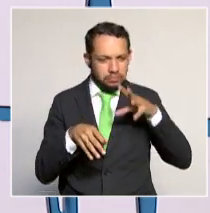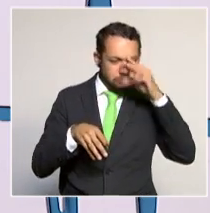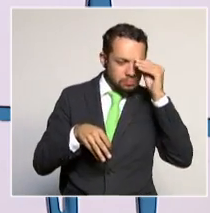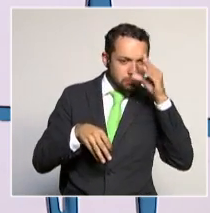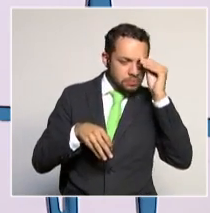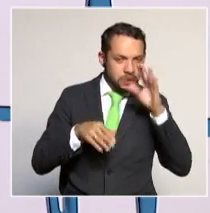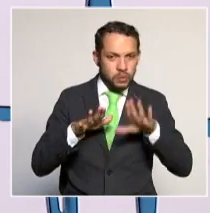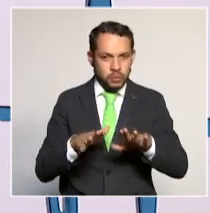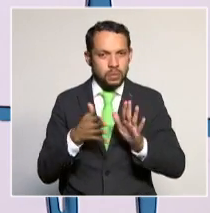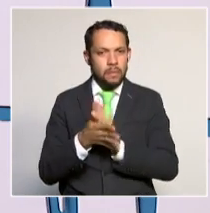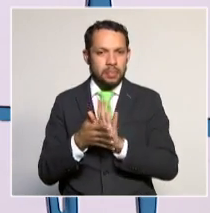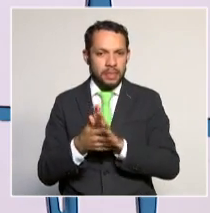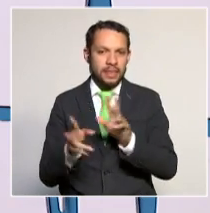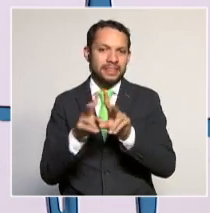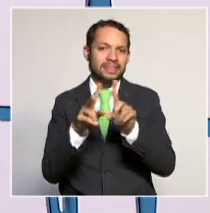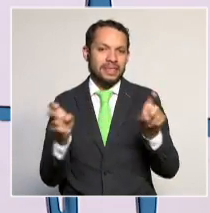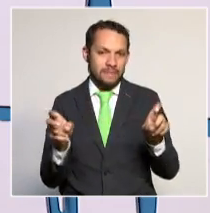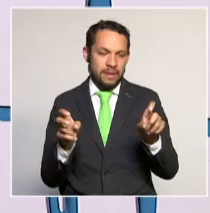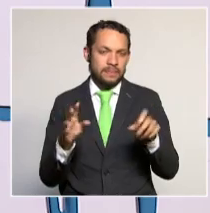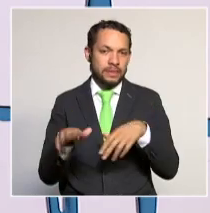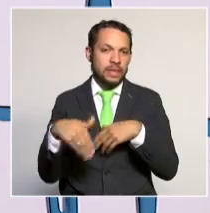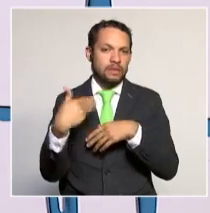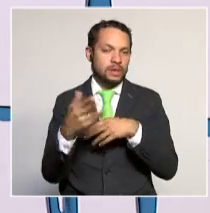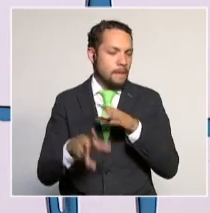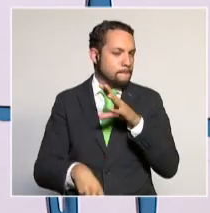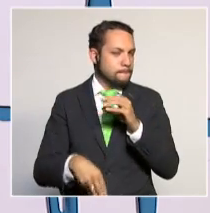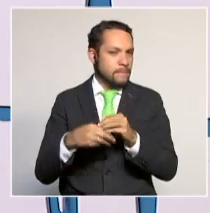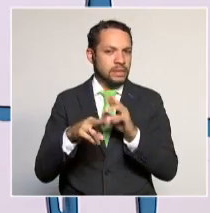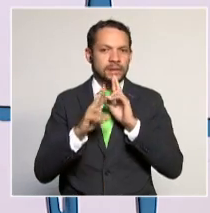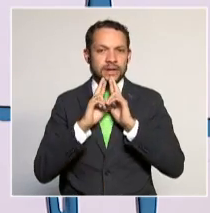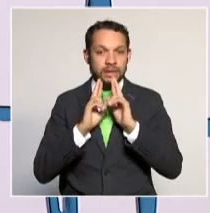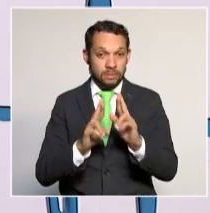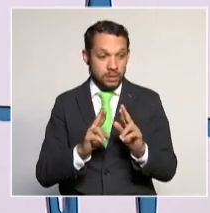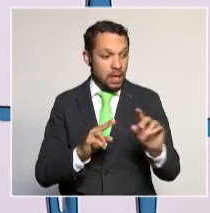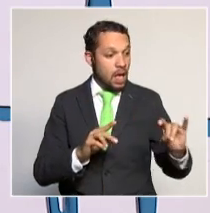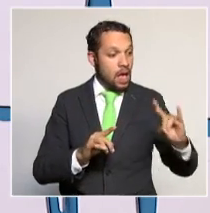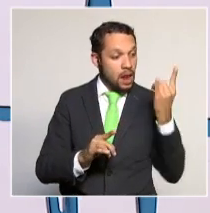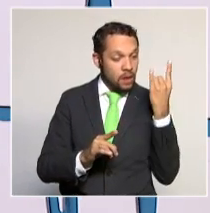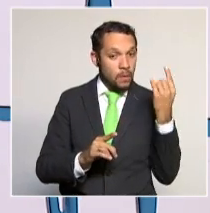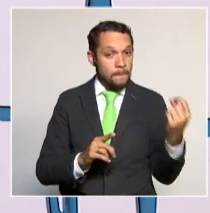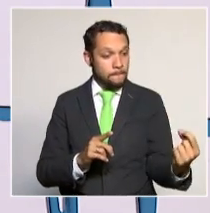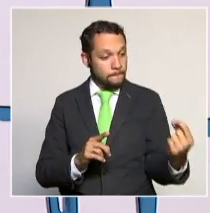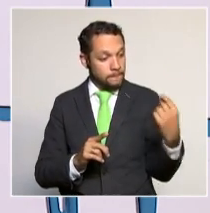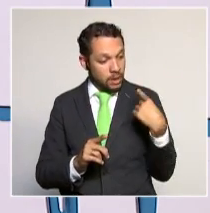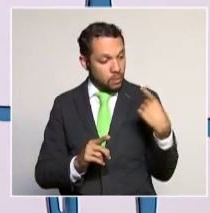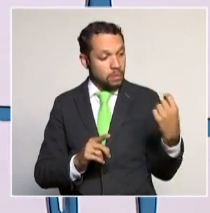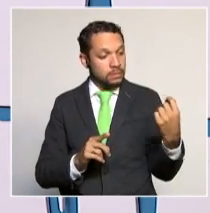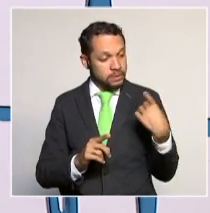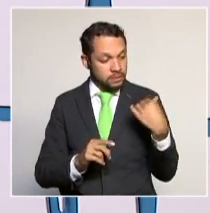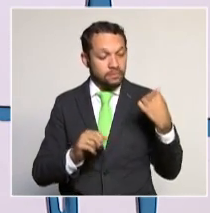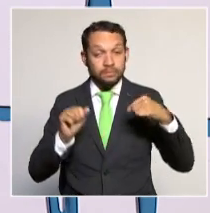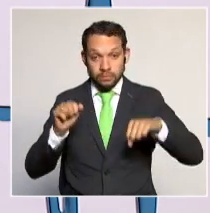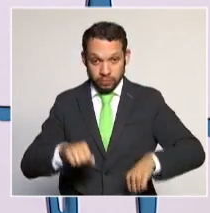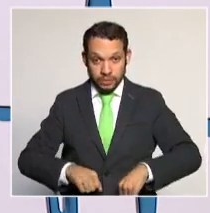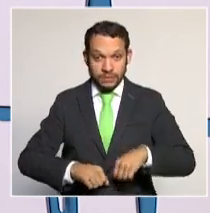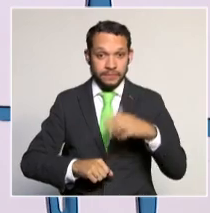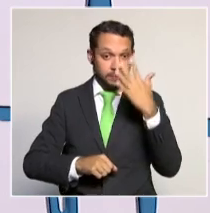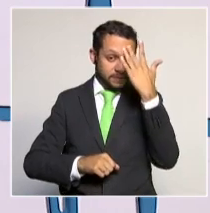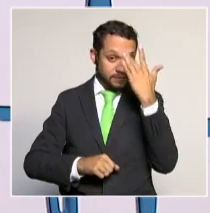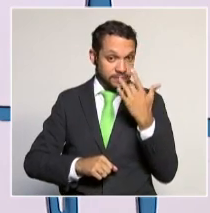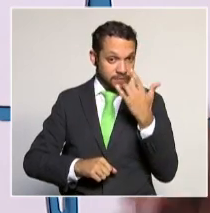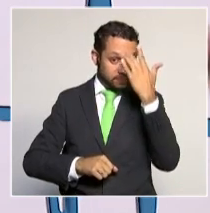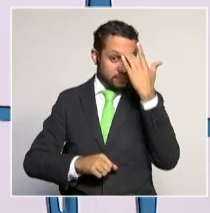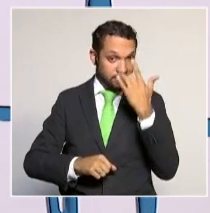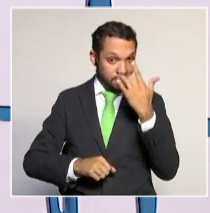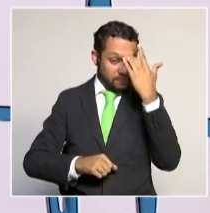del Alzheimer, para luego tener las preguntas en Facebook Live. Ustedes pueden entrar en este momento buscando Medicamentos